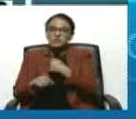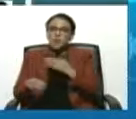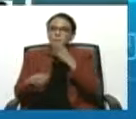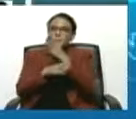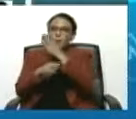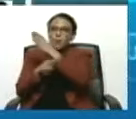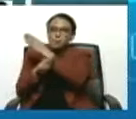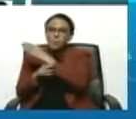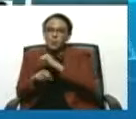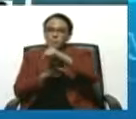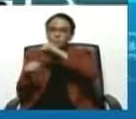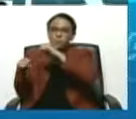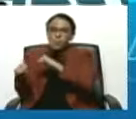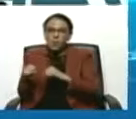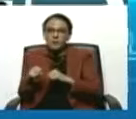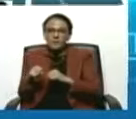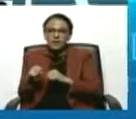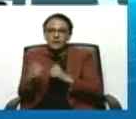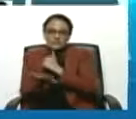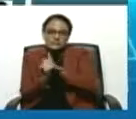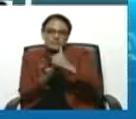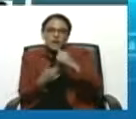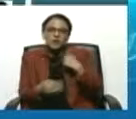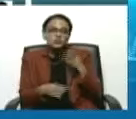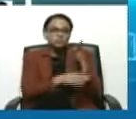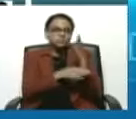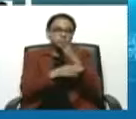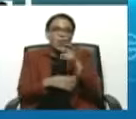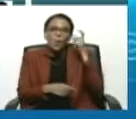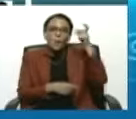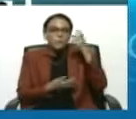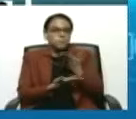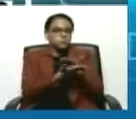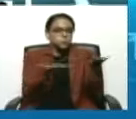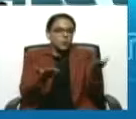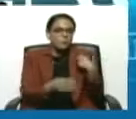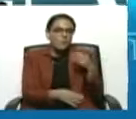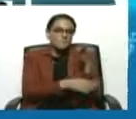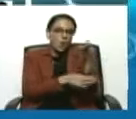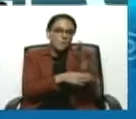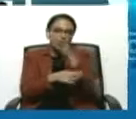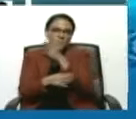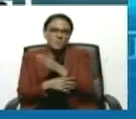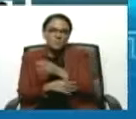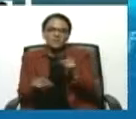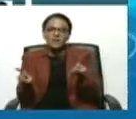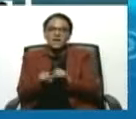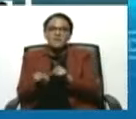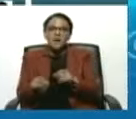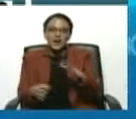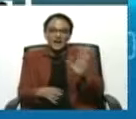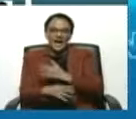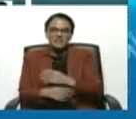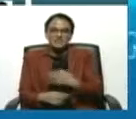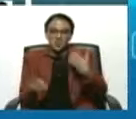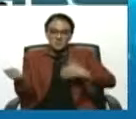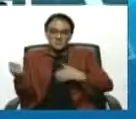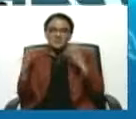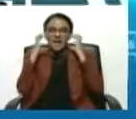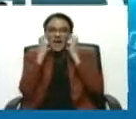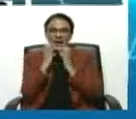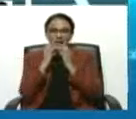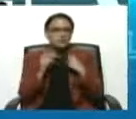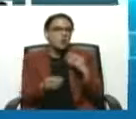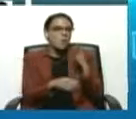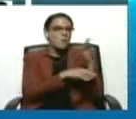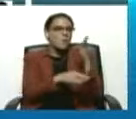peregrinación sagrada de pueblo en pueblo, como dice la canción de Ali Primera, de pueblo en